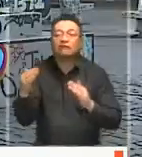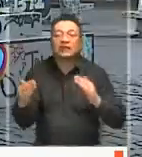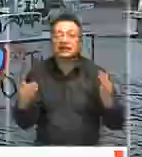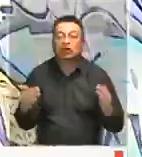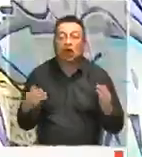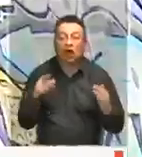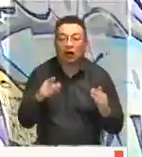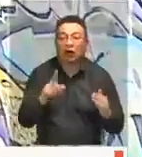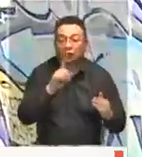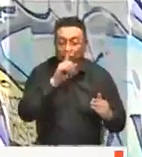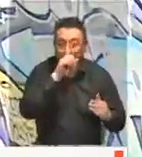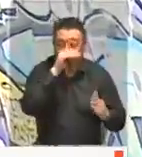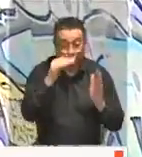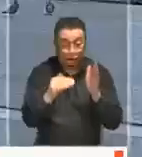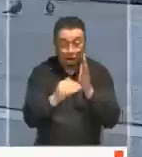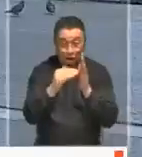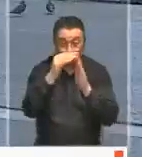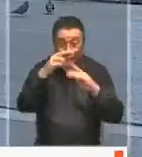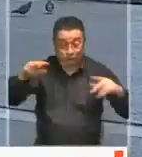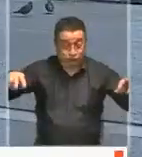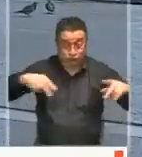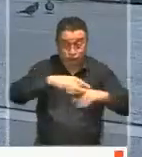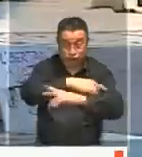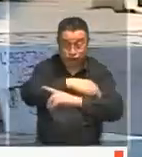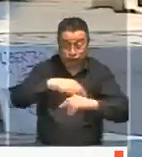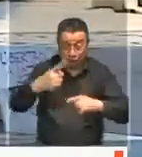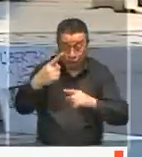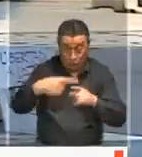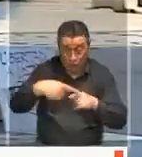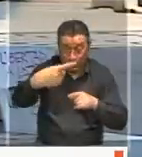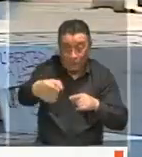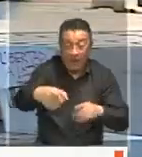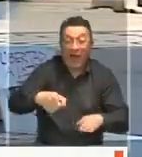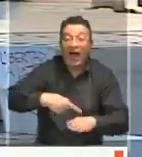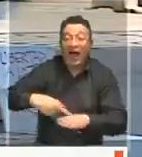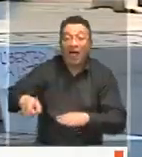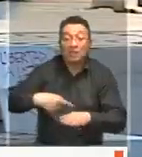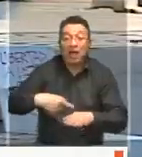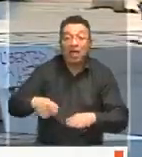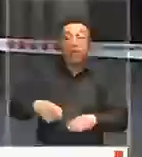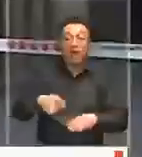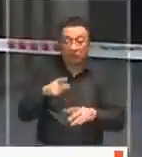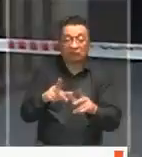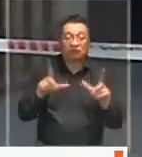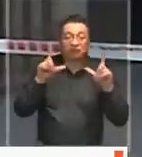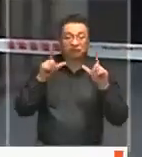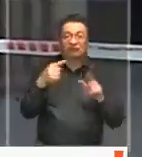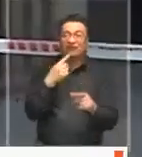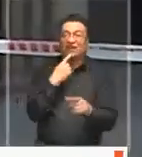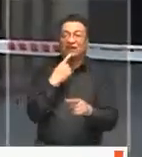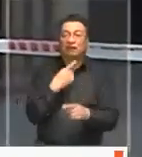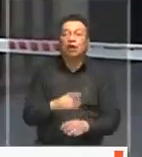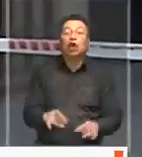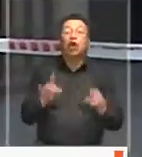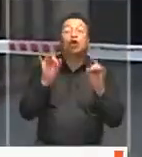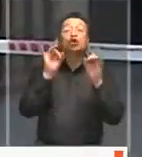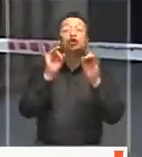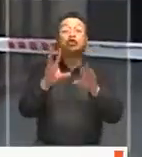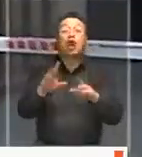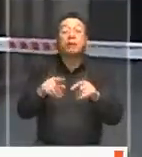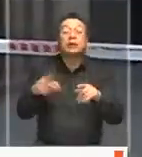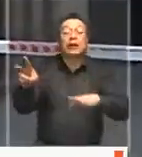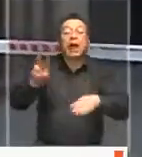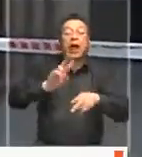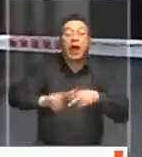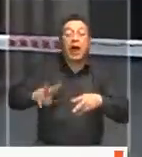estas tradicionales torres y pasarelas, ubicadas a una cuadra de la Alameda, la imagen es esta. Solamente han